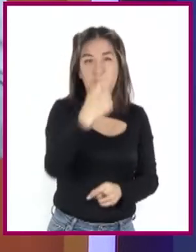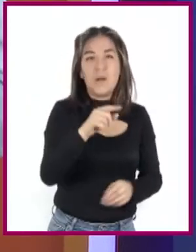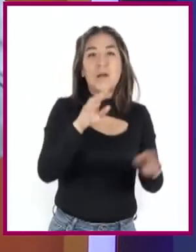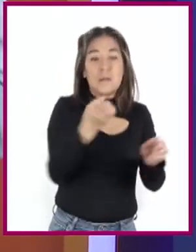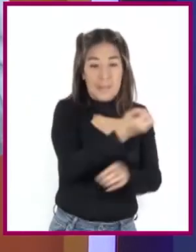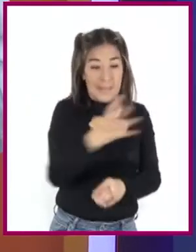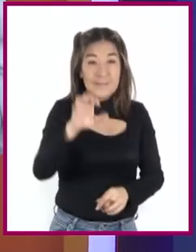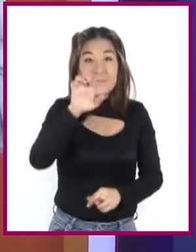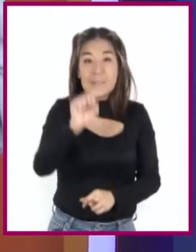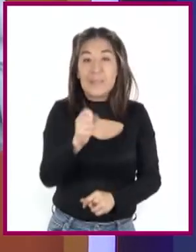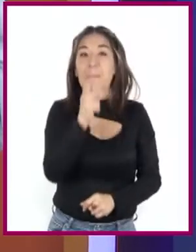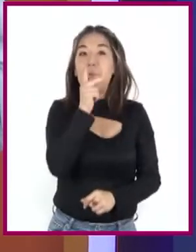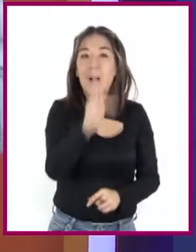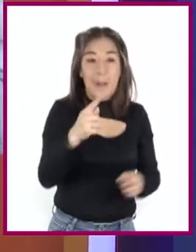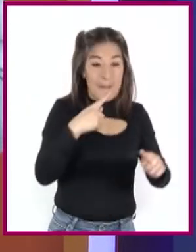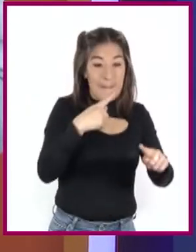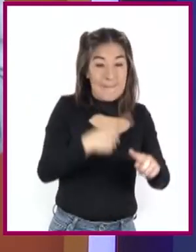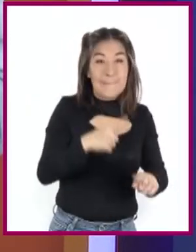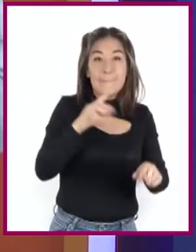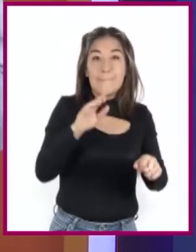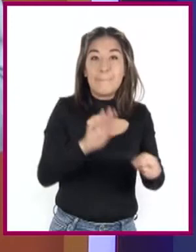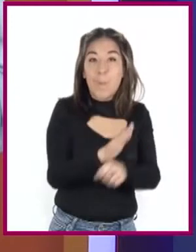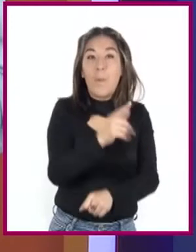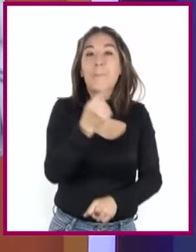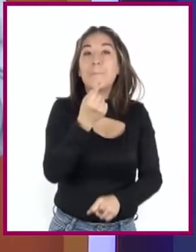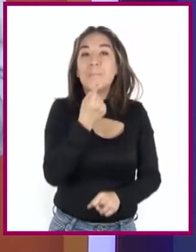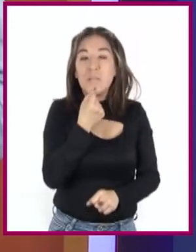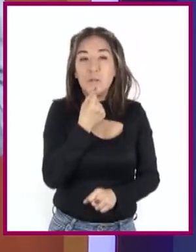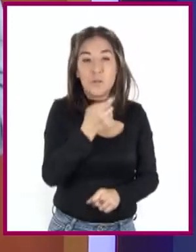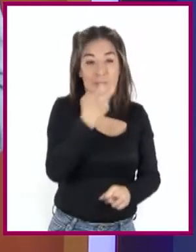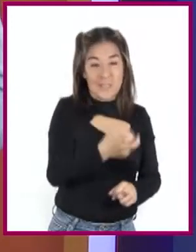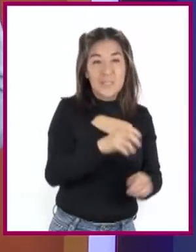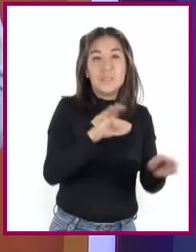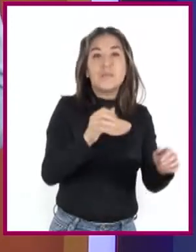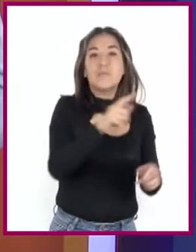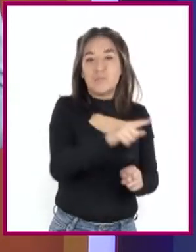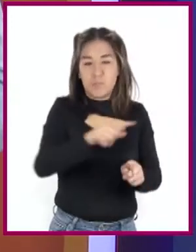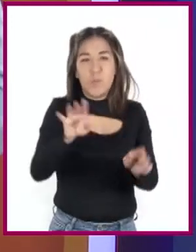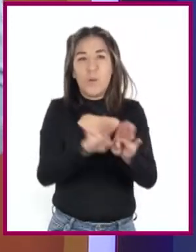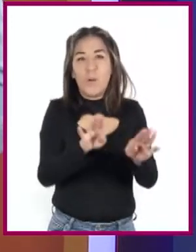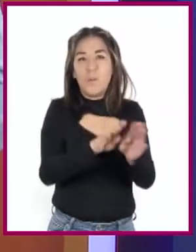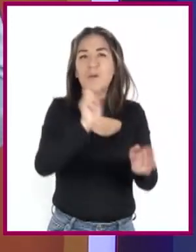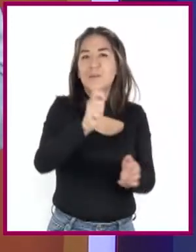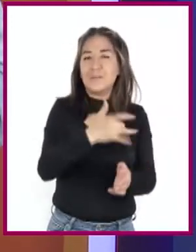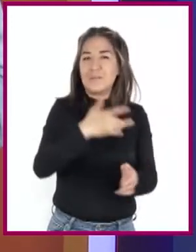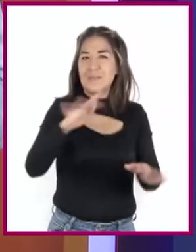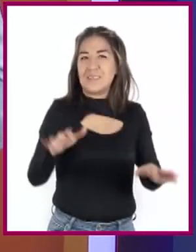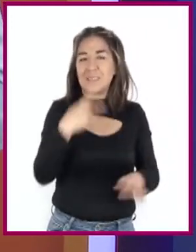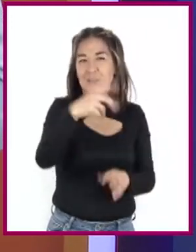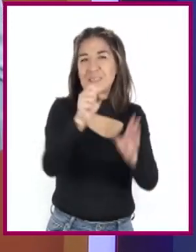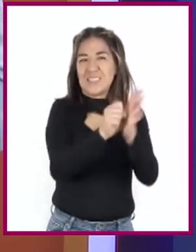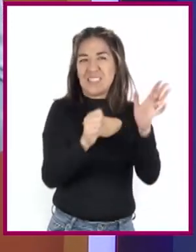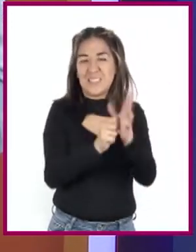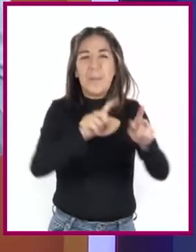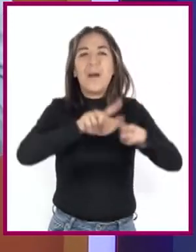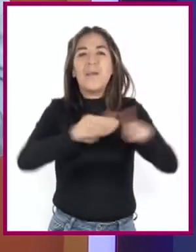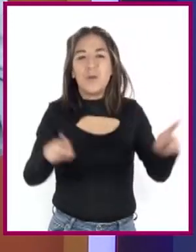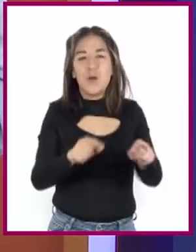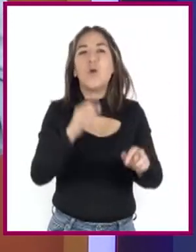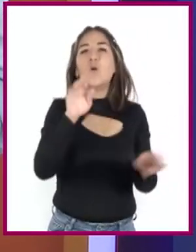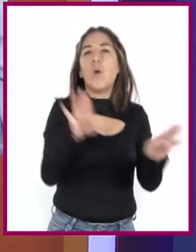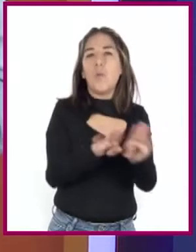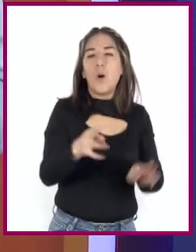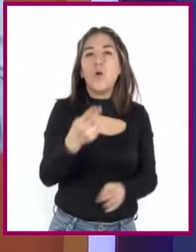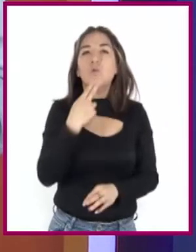por minuto en vez de las 25 palabras por minuto del sistema Morse. Se trataba de un sistema que, utilizando